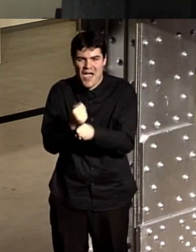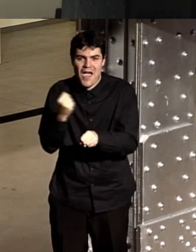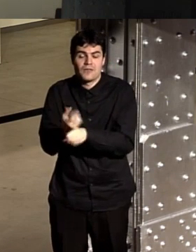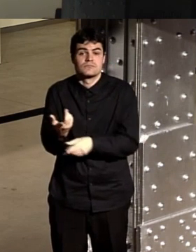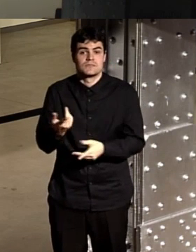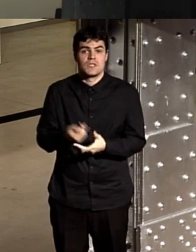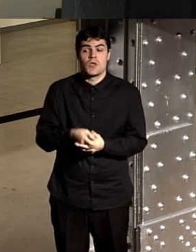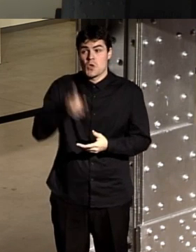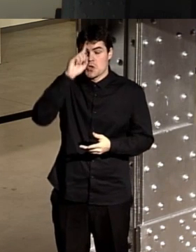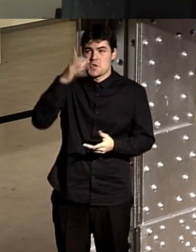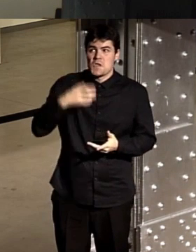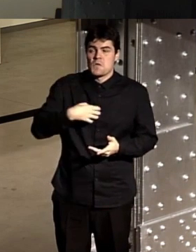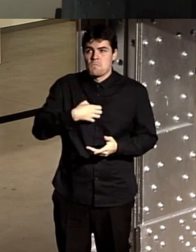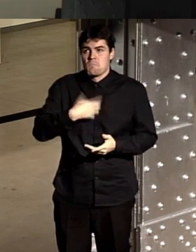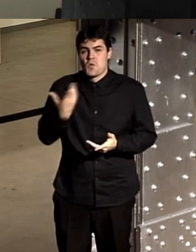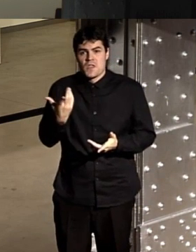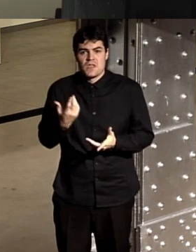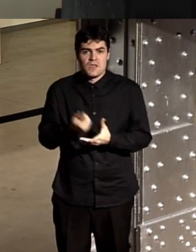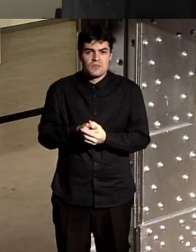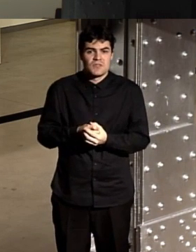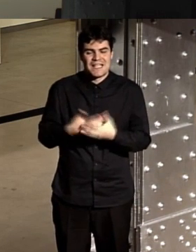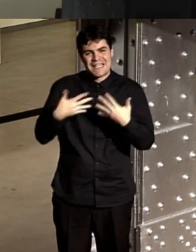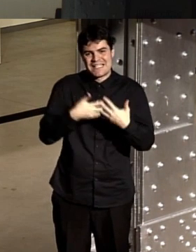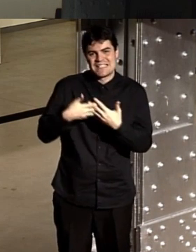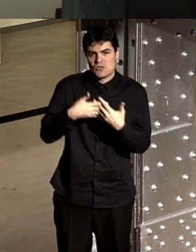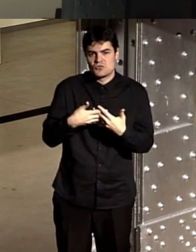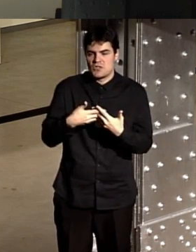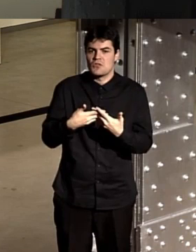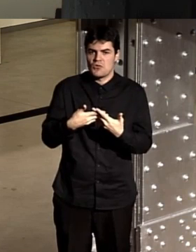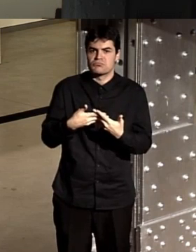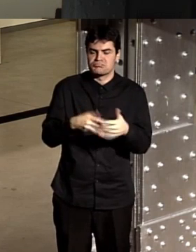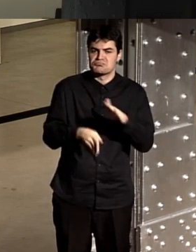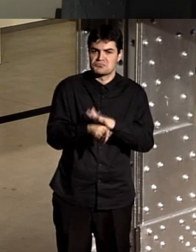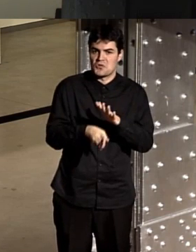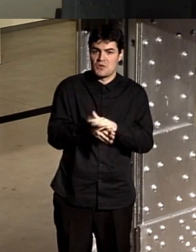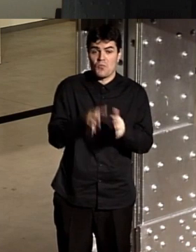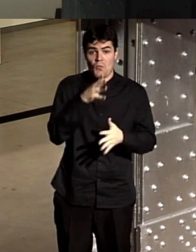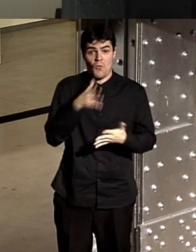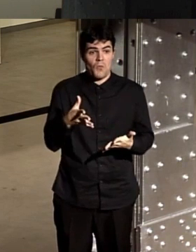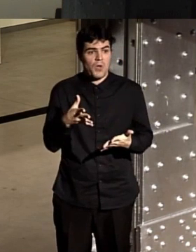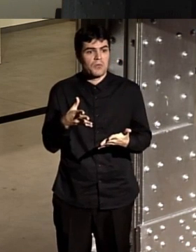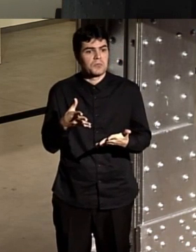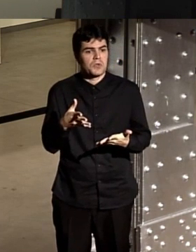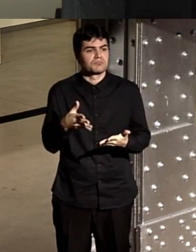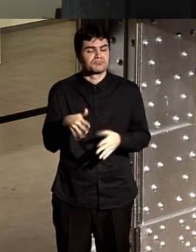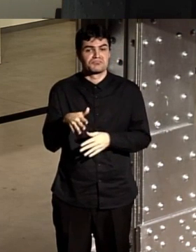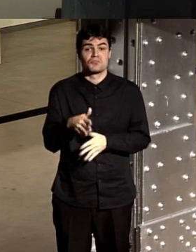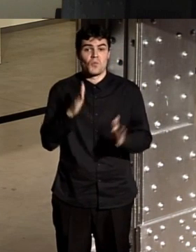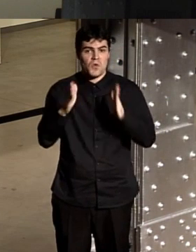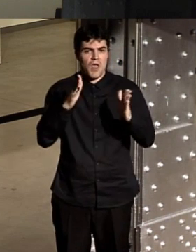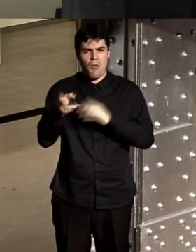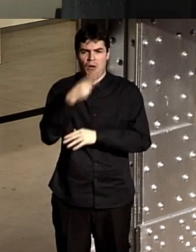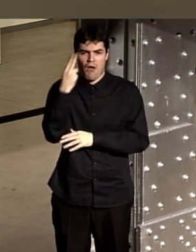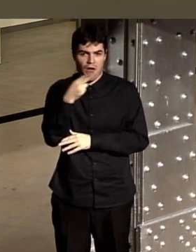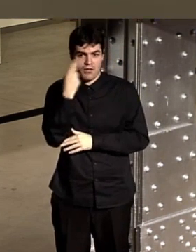vez pasaría más tiempo en los Estados Unidos. Como ahora es un tiempo muy interesante en los Estados Unidos, con